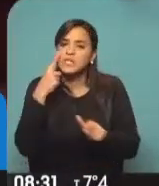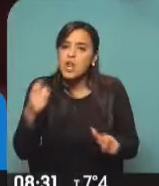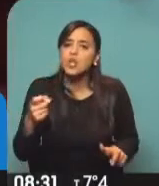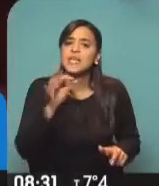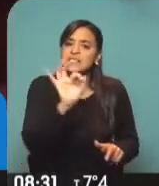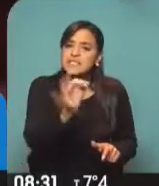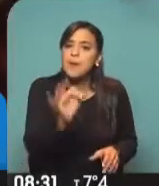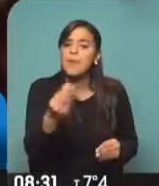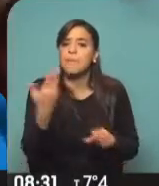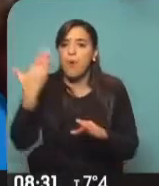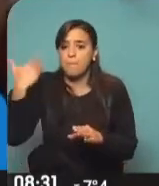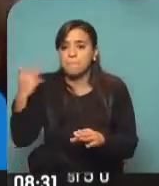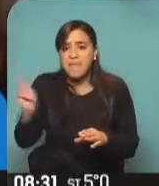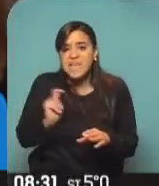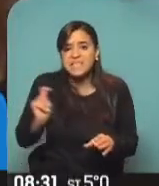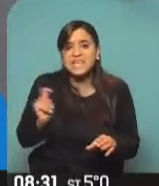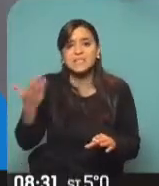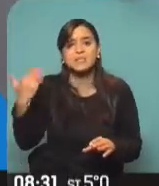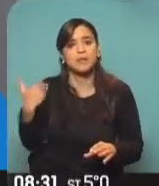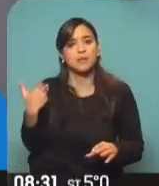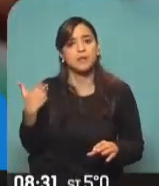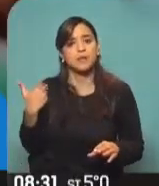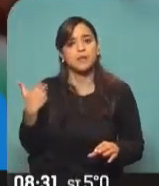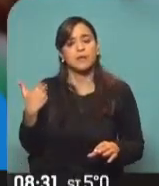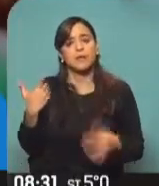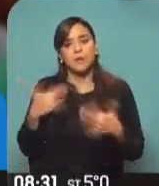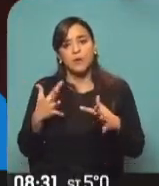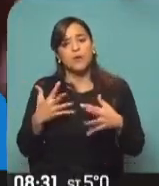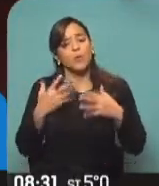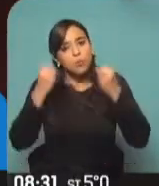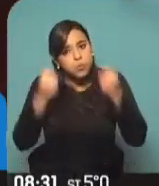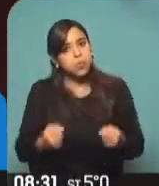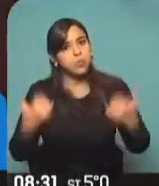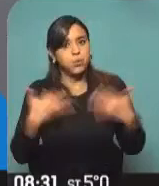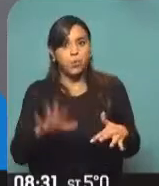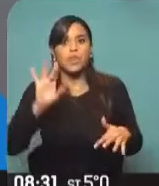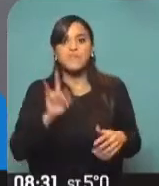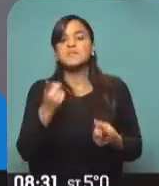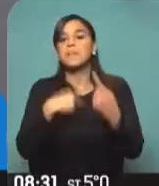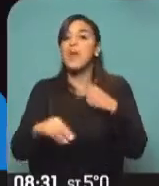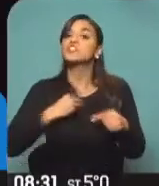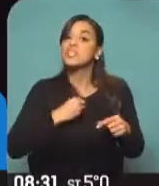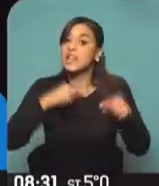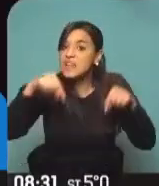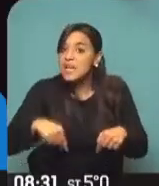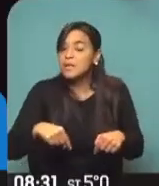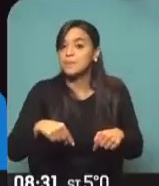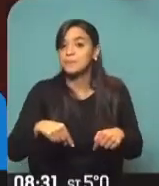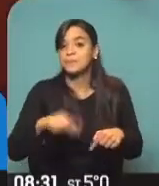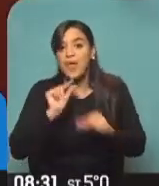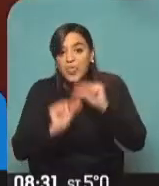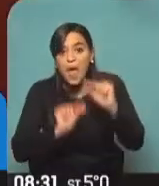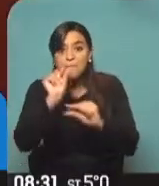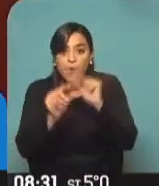que en los últimos meses la sabía lo estuvo pasando que le puso el cuerpo que fue complejo pero también sienten que de a